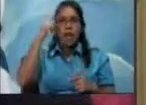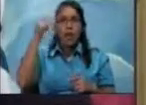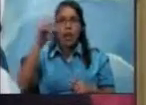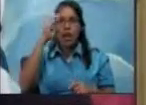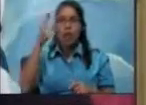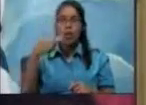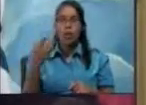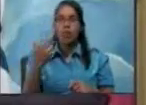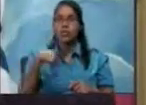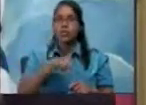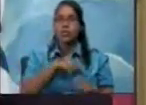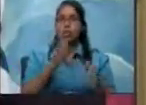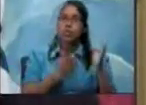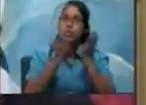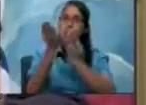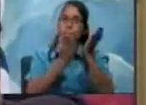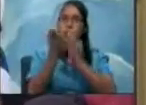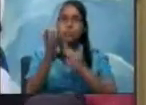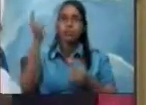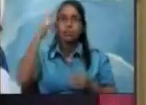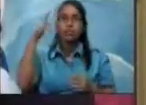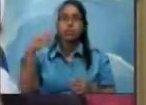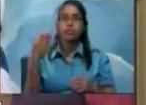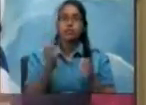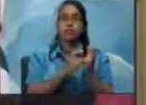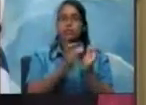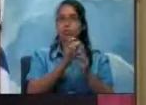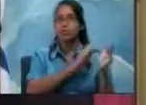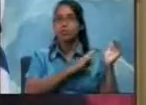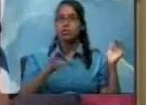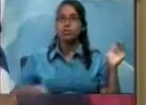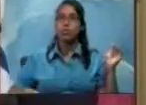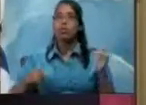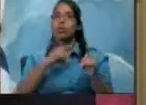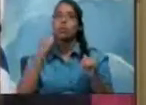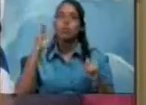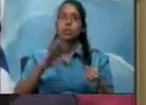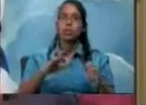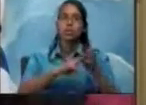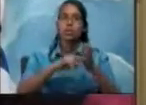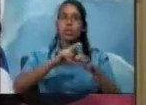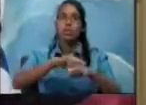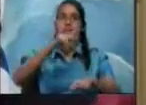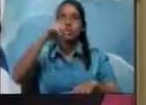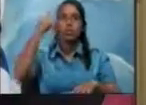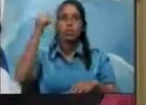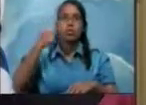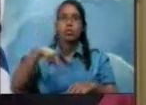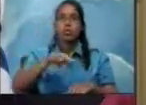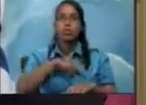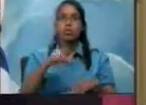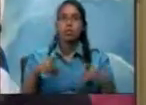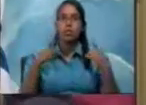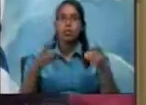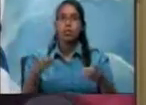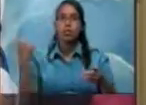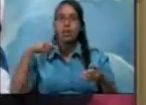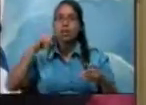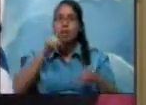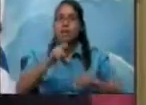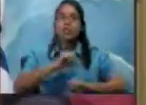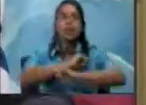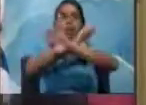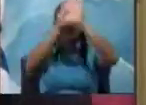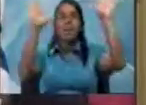Nosotros servimos sabemos que Jesús murió y resucitó por nosotros debemos de tener esa Claridad Y